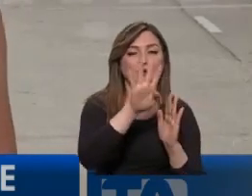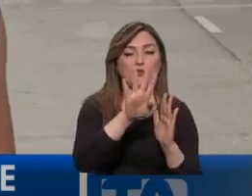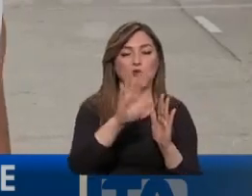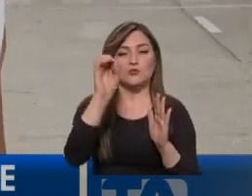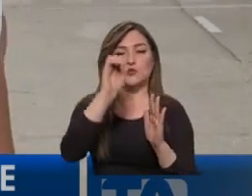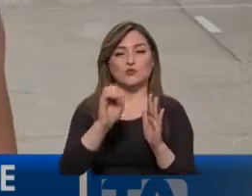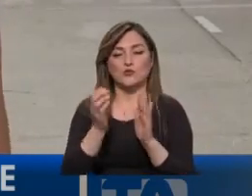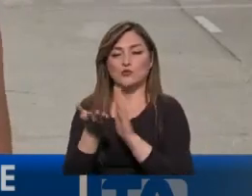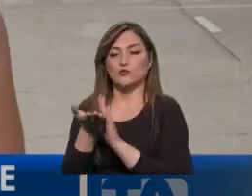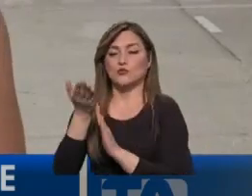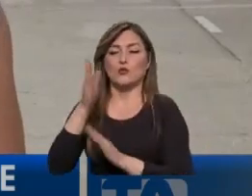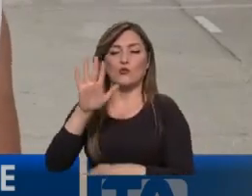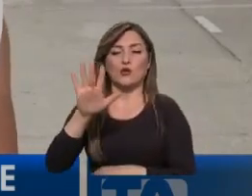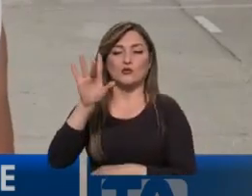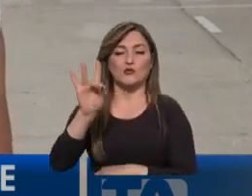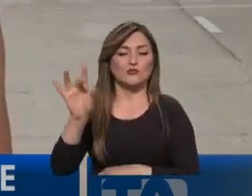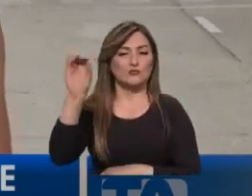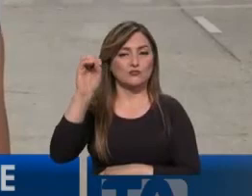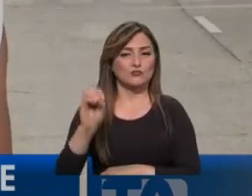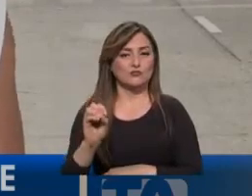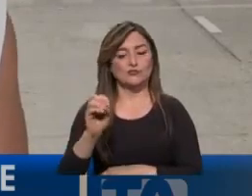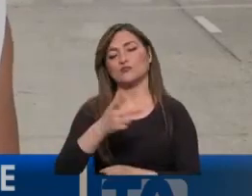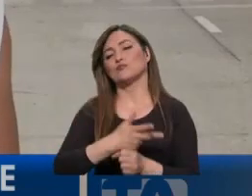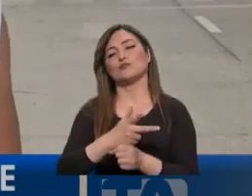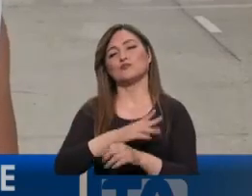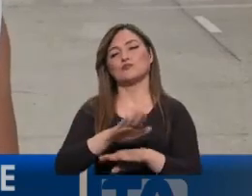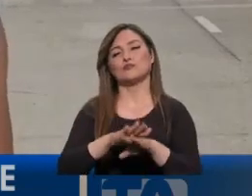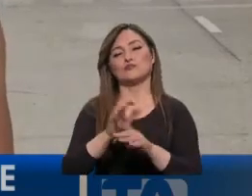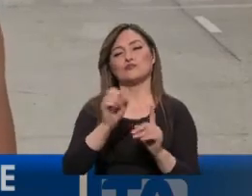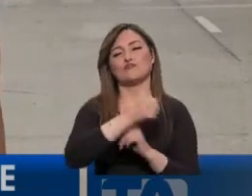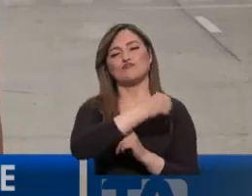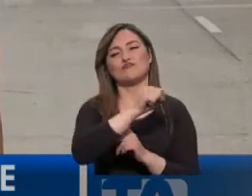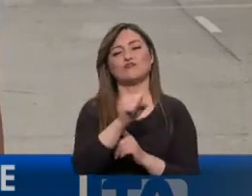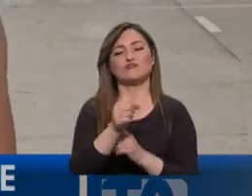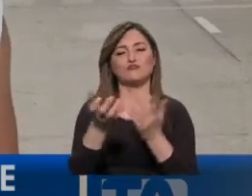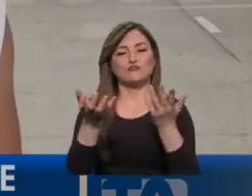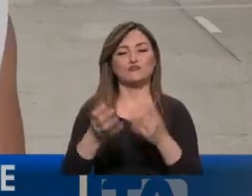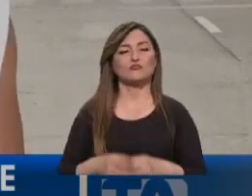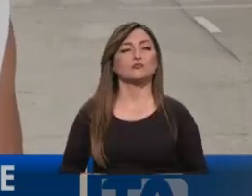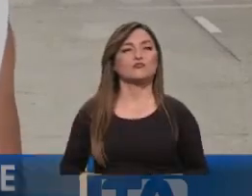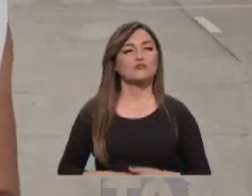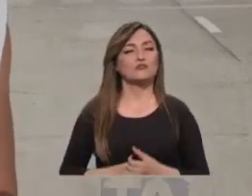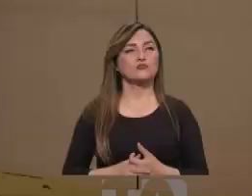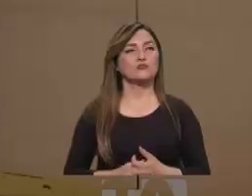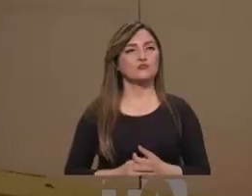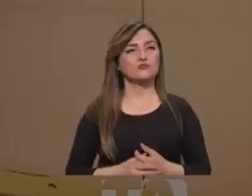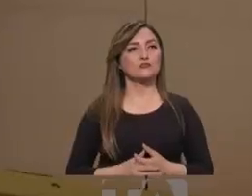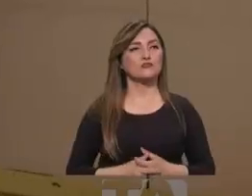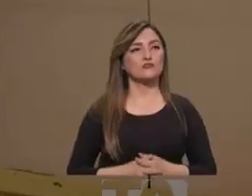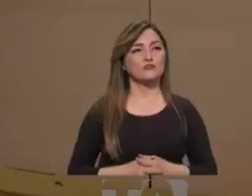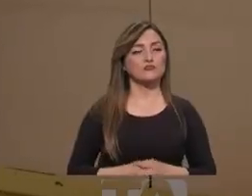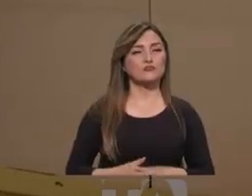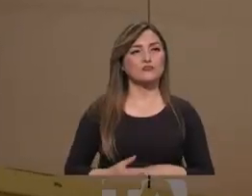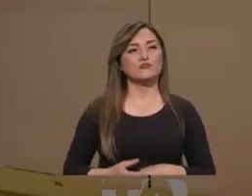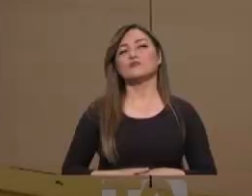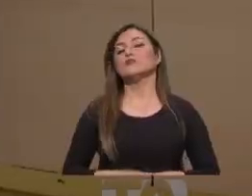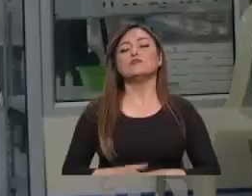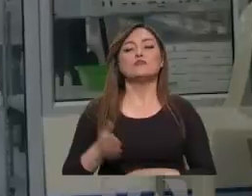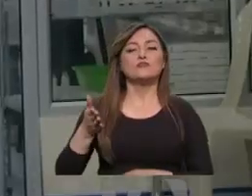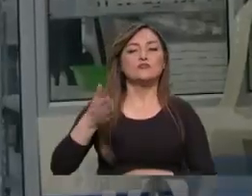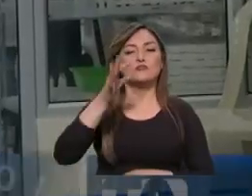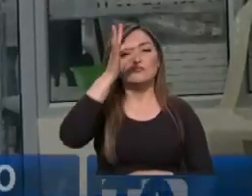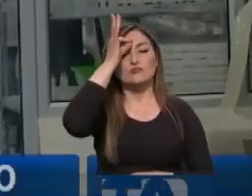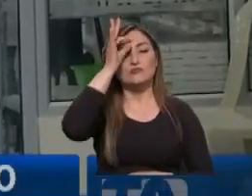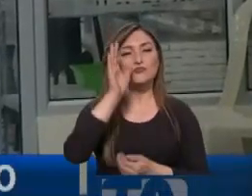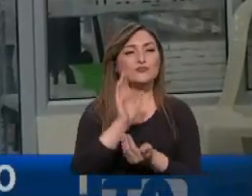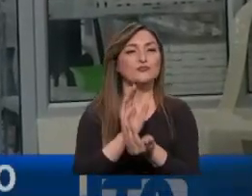al 48%. Tenemos un reportaje sobre la situación de estos hospitales. Esta vez nuestro recorrido fue en